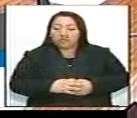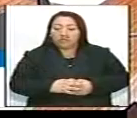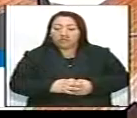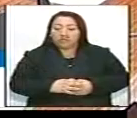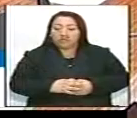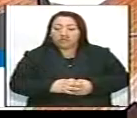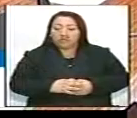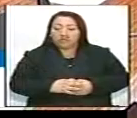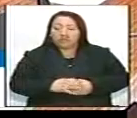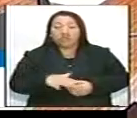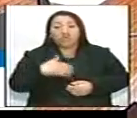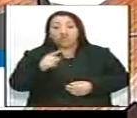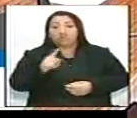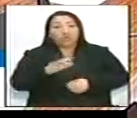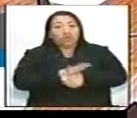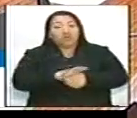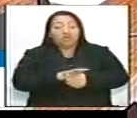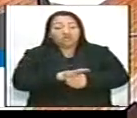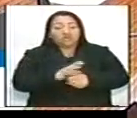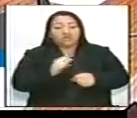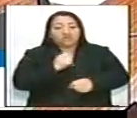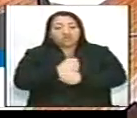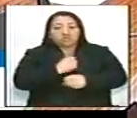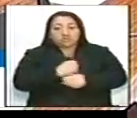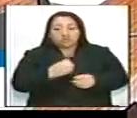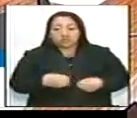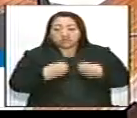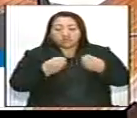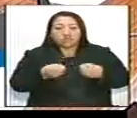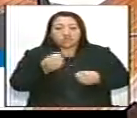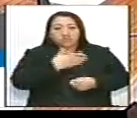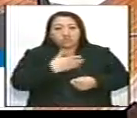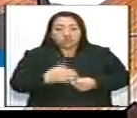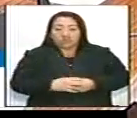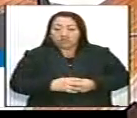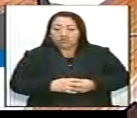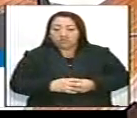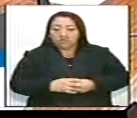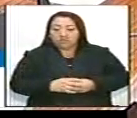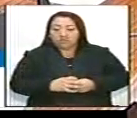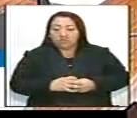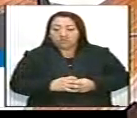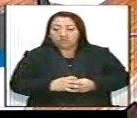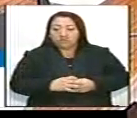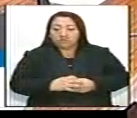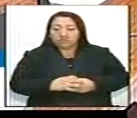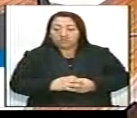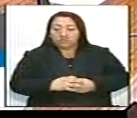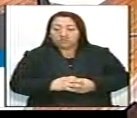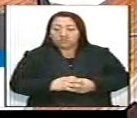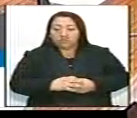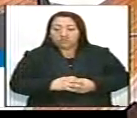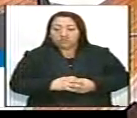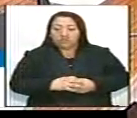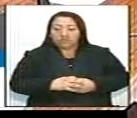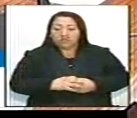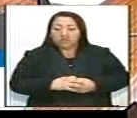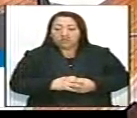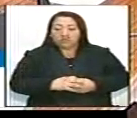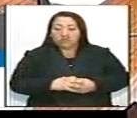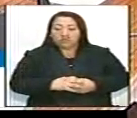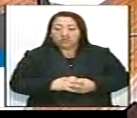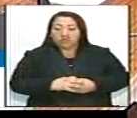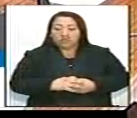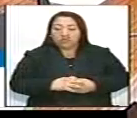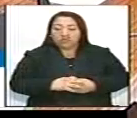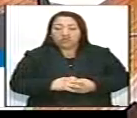Probablemente es insuficiente, ¿no? La meta con el señor presidente se marcó en 39% a diciembre de este año.